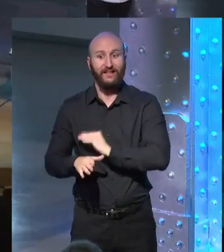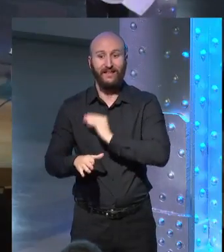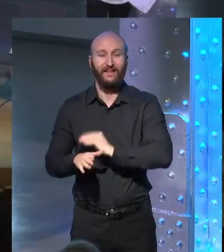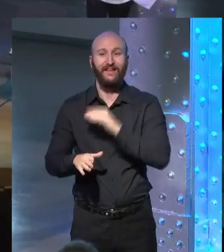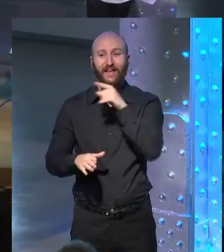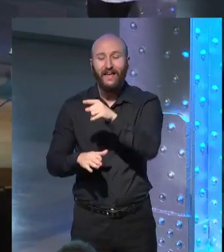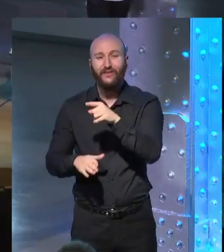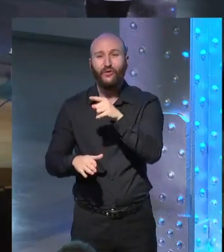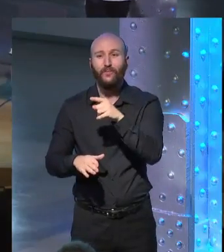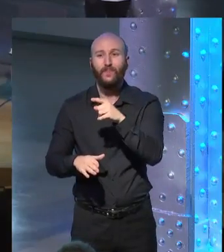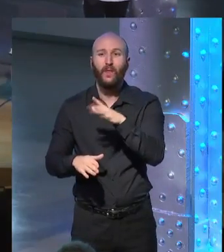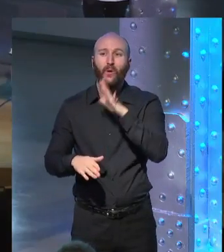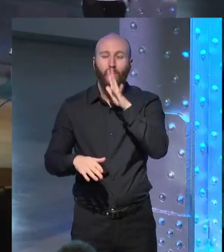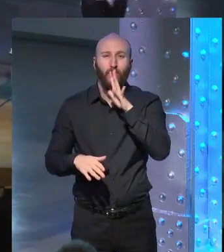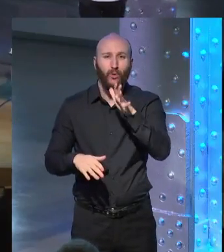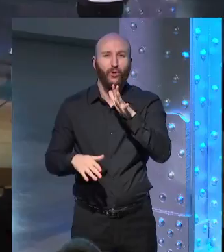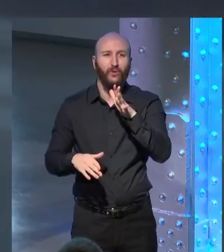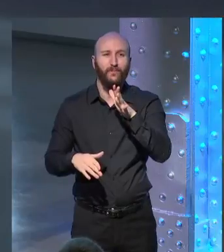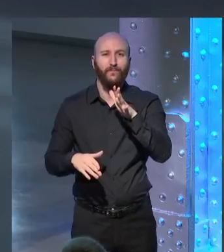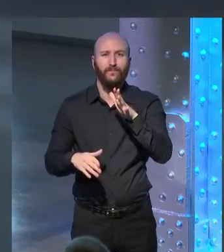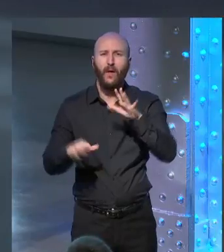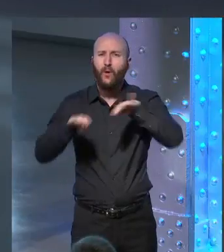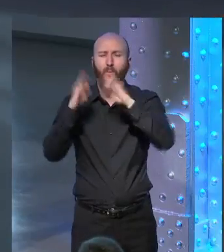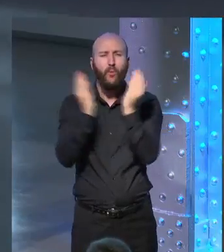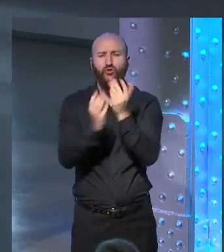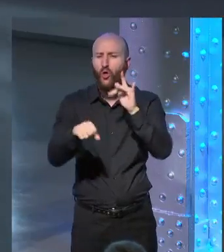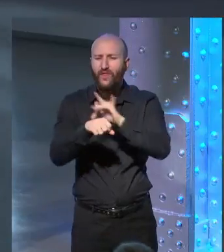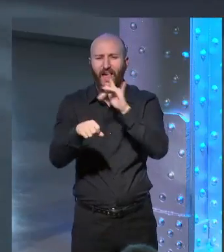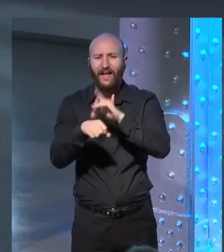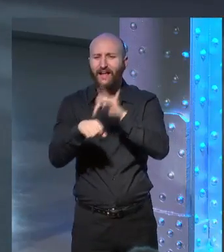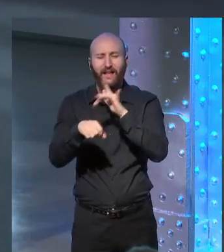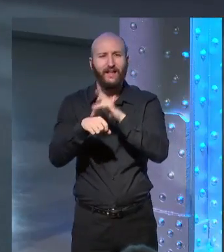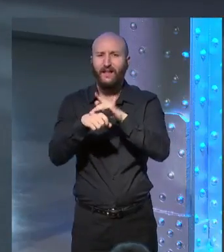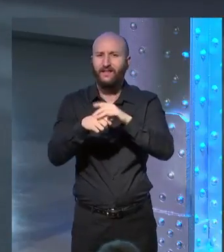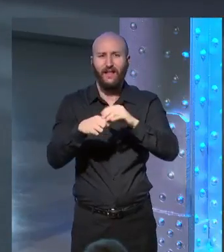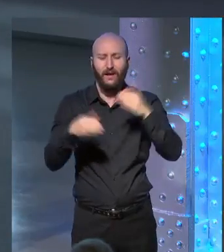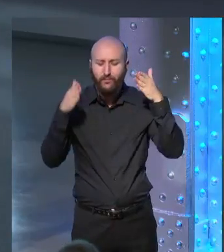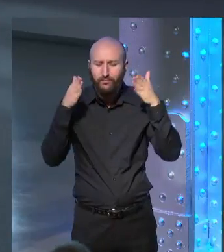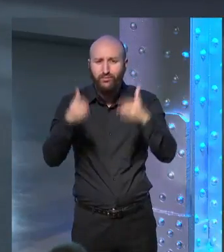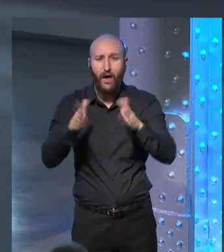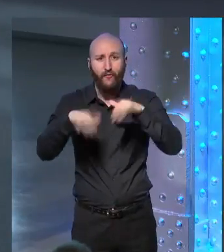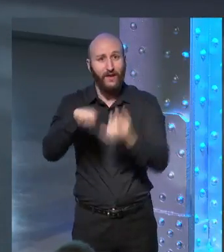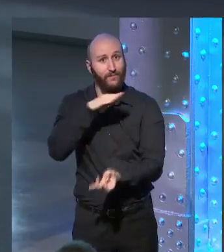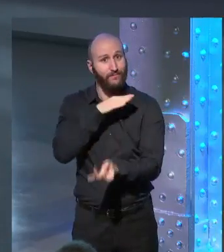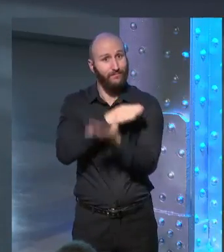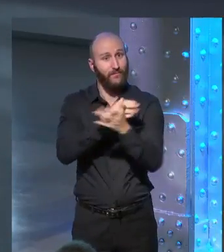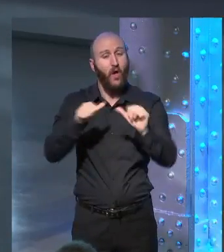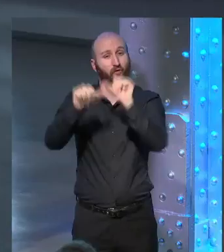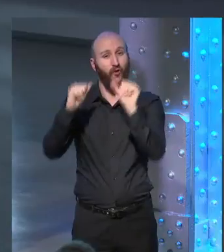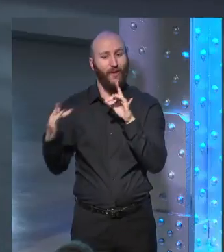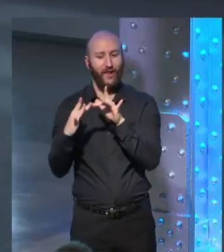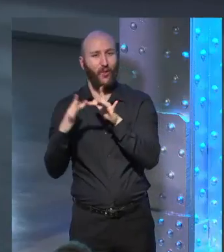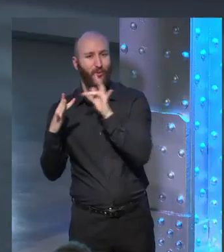de estar inmersos en toda esta carrera digital, que al final llegan nuevas formas de relación y nuevas formas de